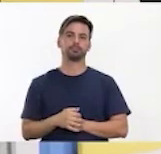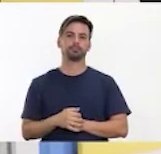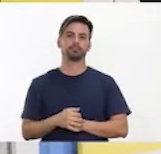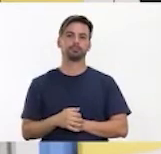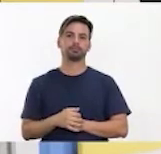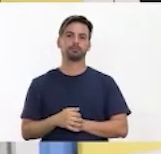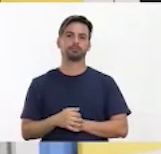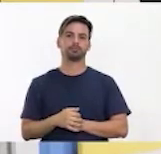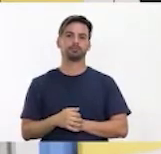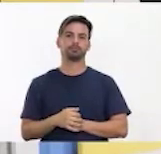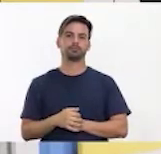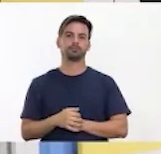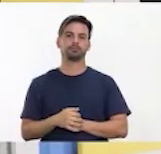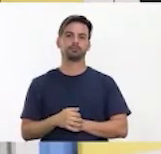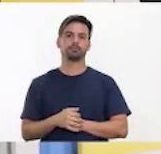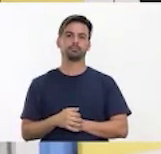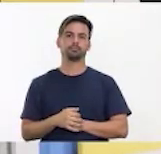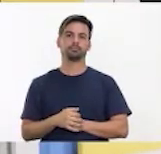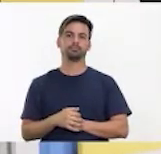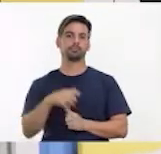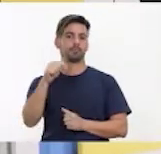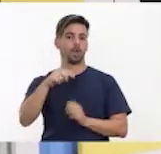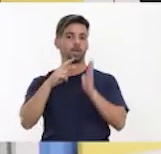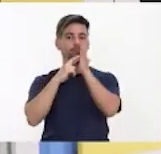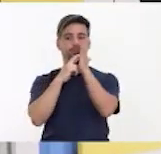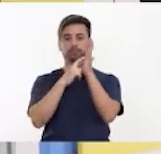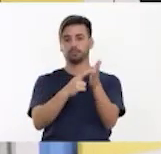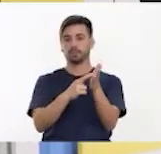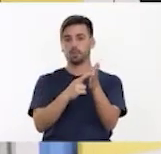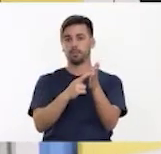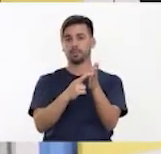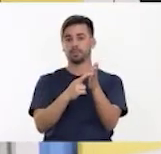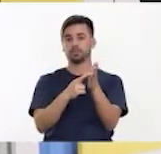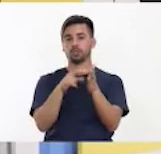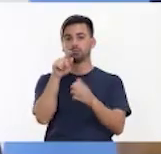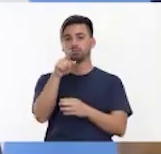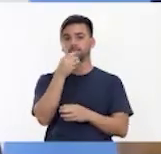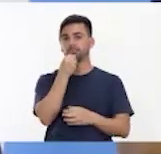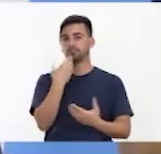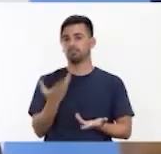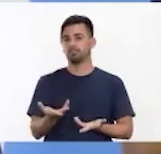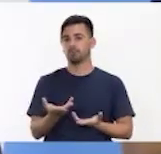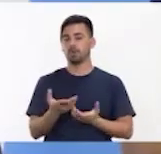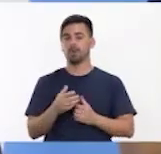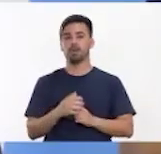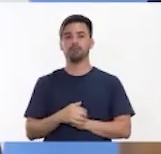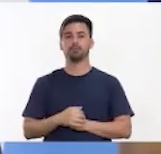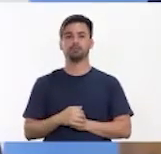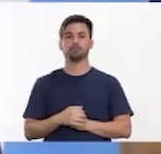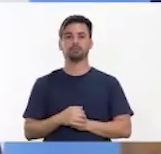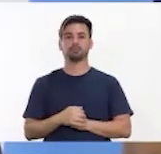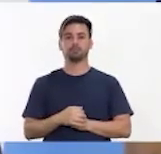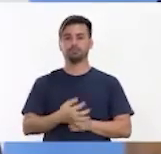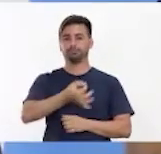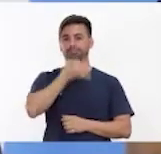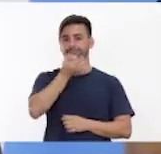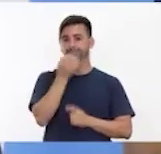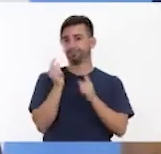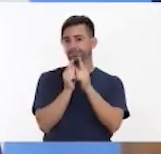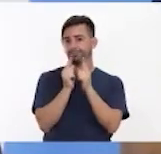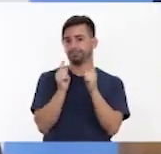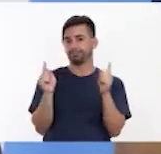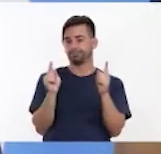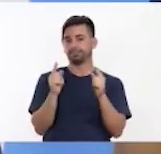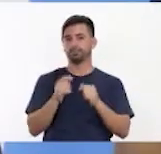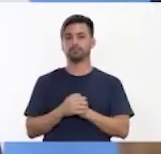Por lo tanto, les sugerimos que ustedes destaquen ese papel de la juventud cubana